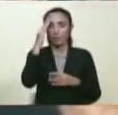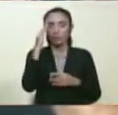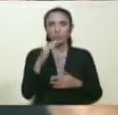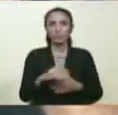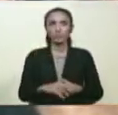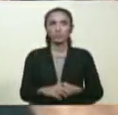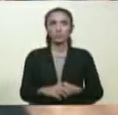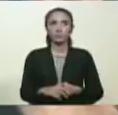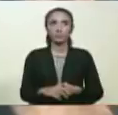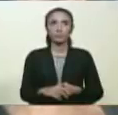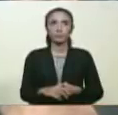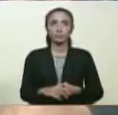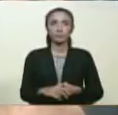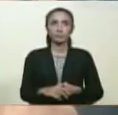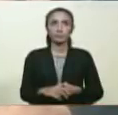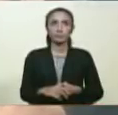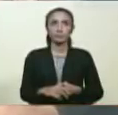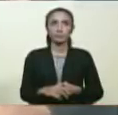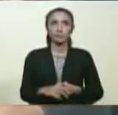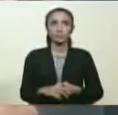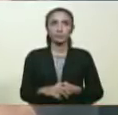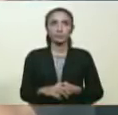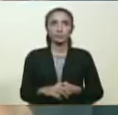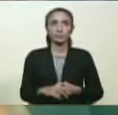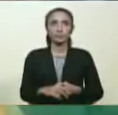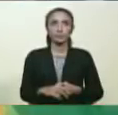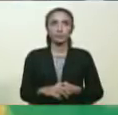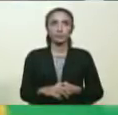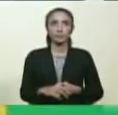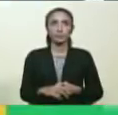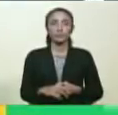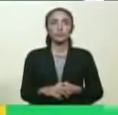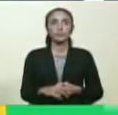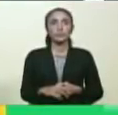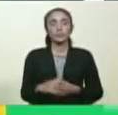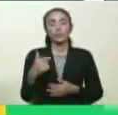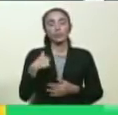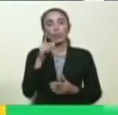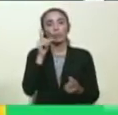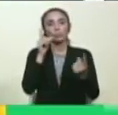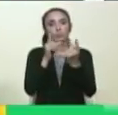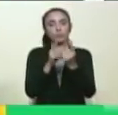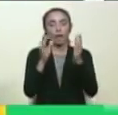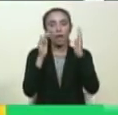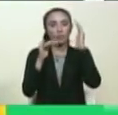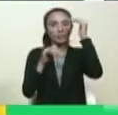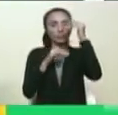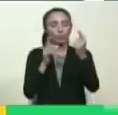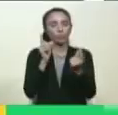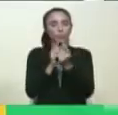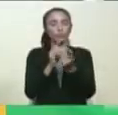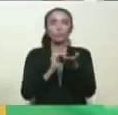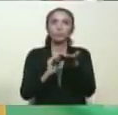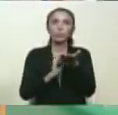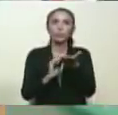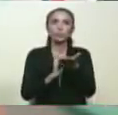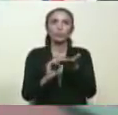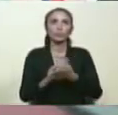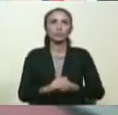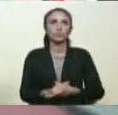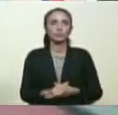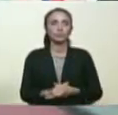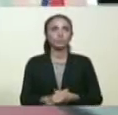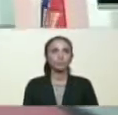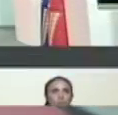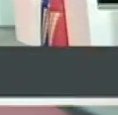esto es más importante. El petro. En esto estoy dedicado a yo. Yo estoy concentrado en esto, Venezuela. Buscando soluciones, encontrando